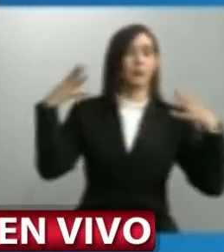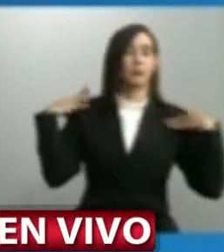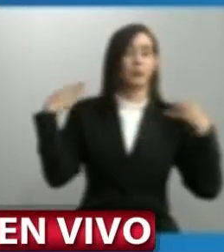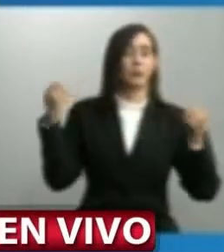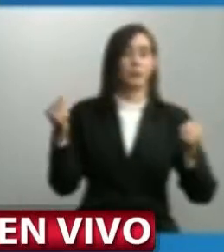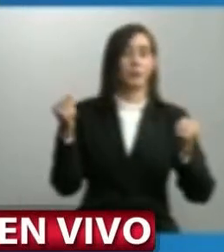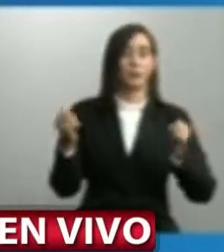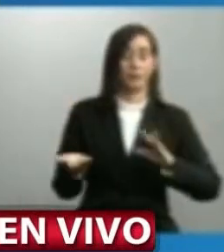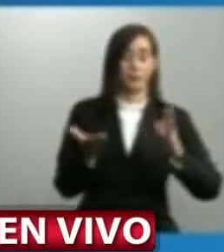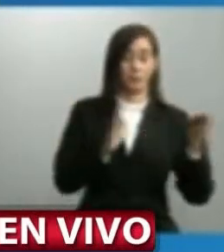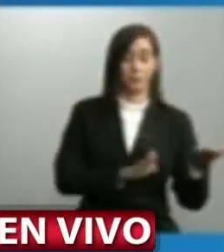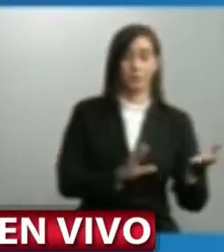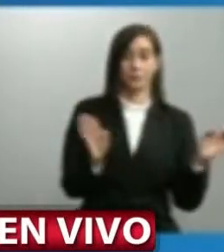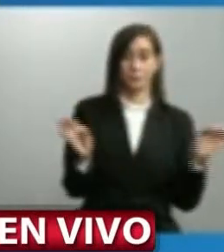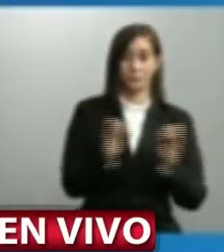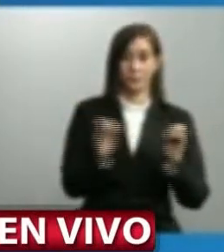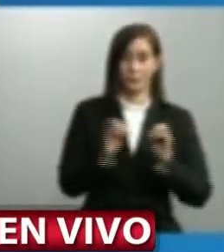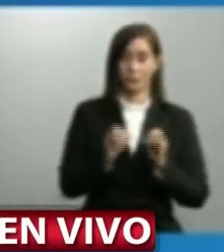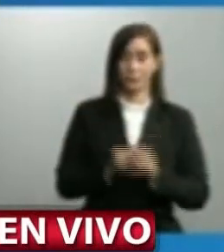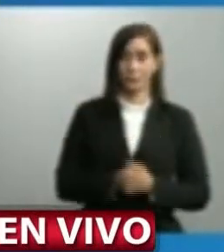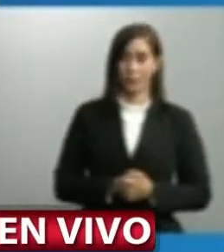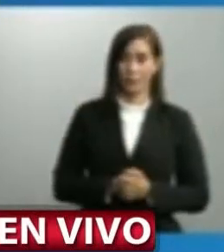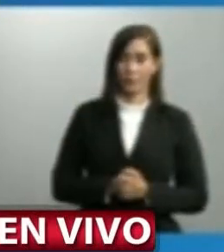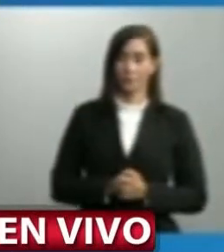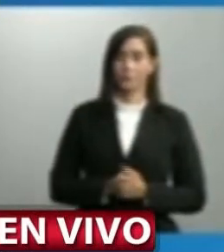recuperados, 0 fallecimientos.